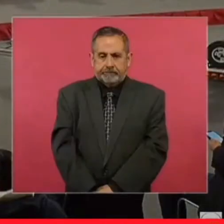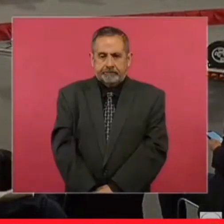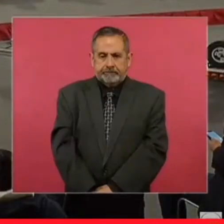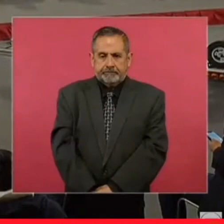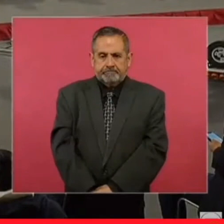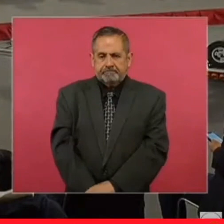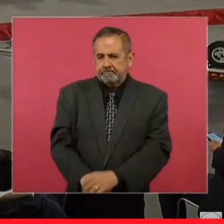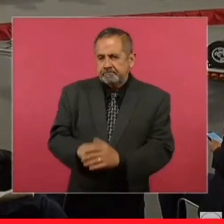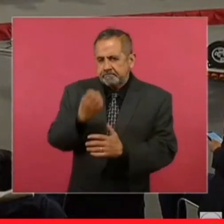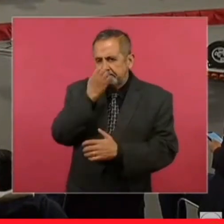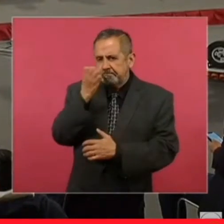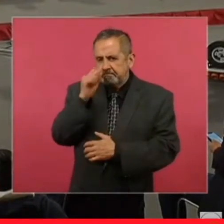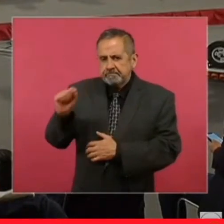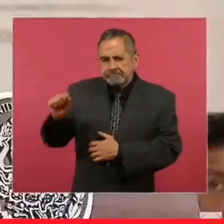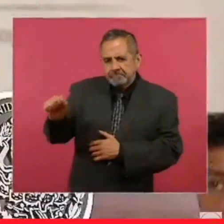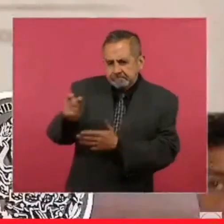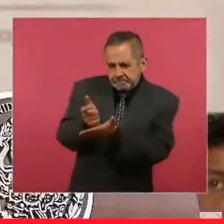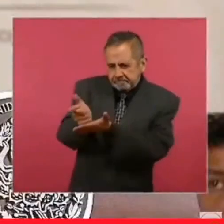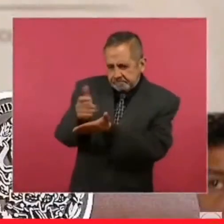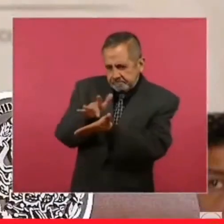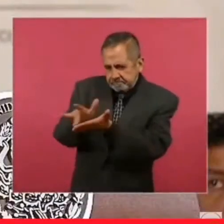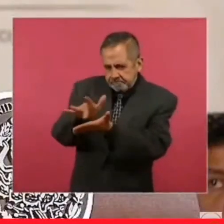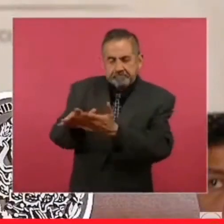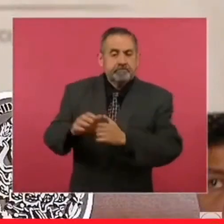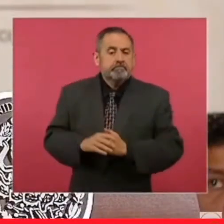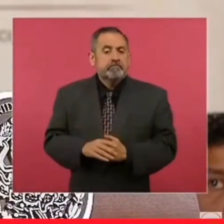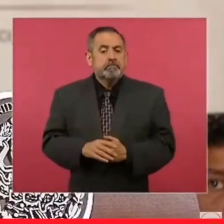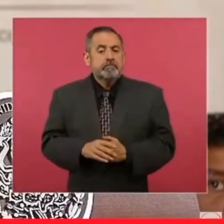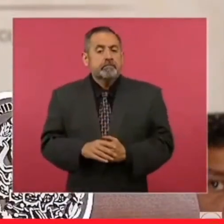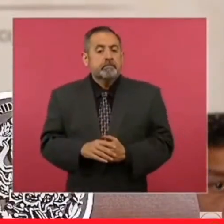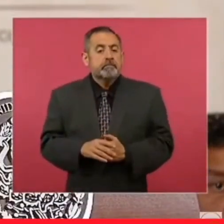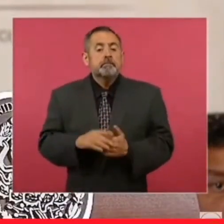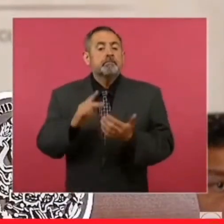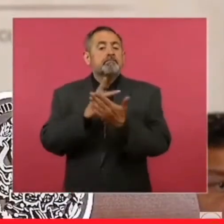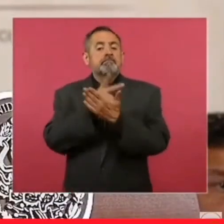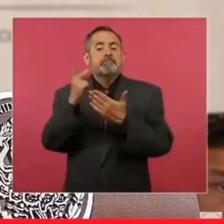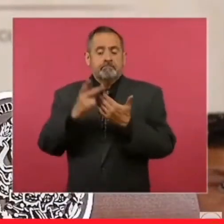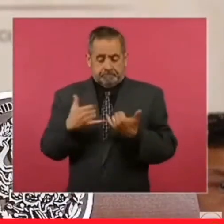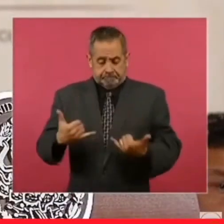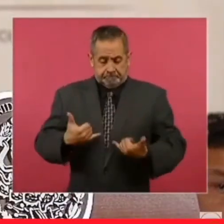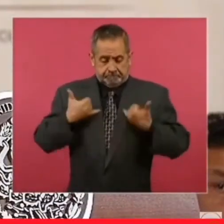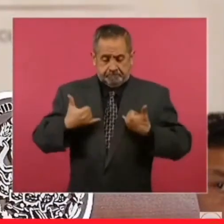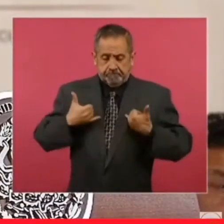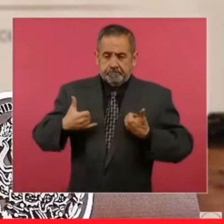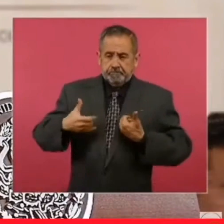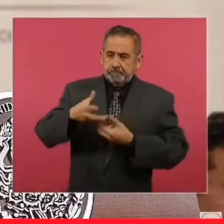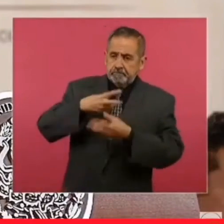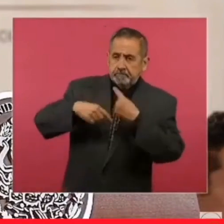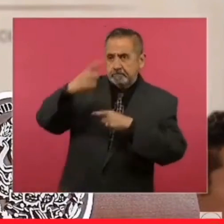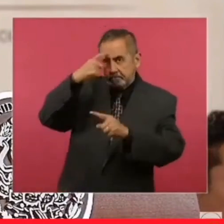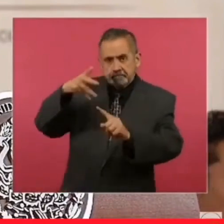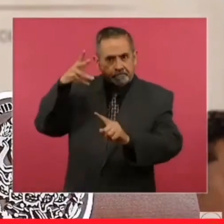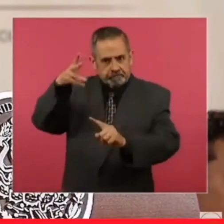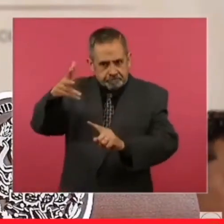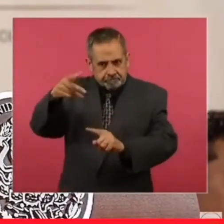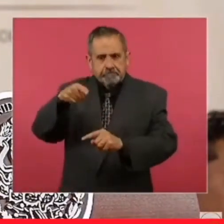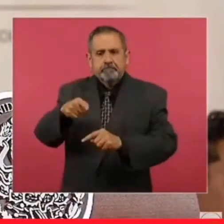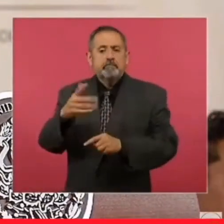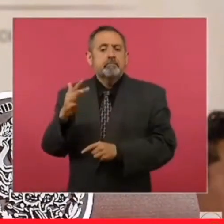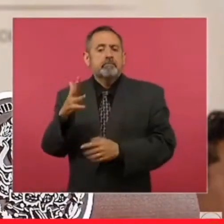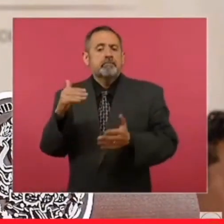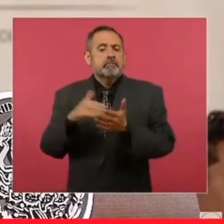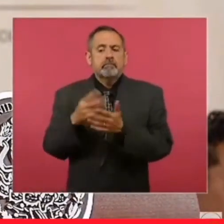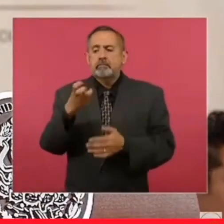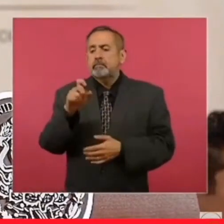La Escuela es Nuestra. En el caso del programa de jóvenes construyendo el futuro, cincuenta y nueve mil trescientos